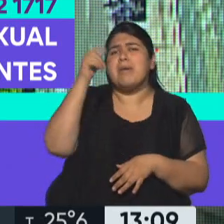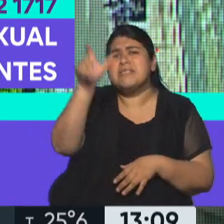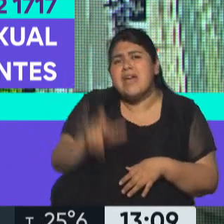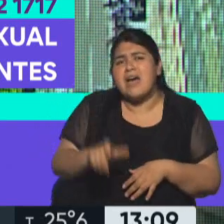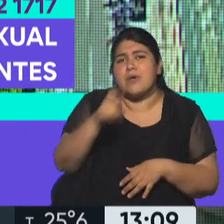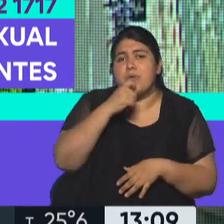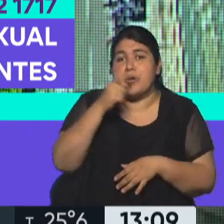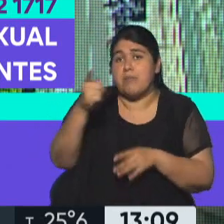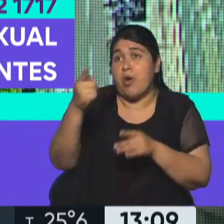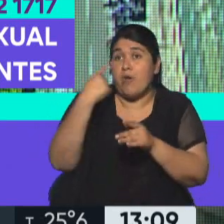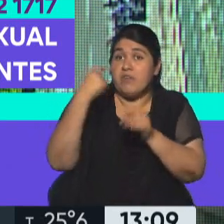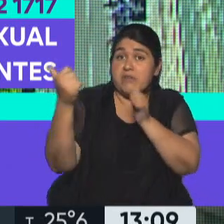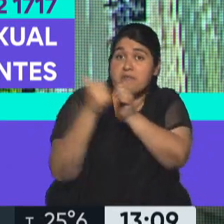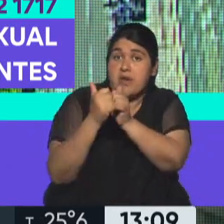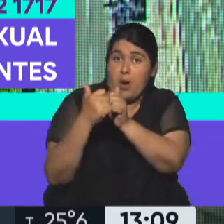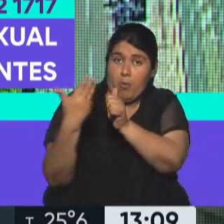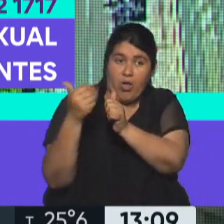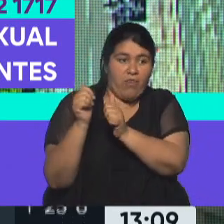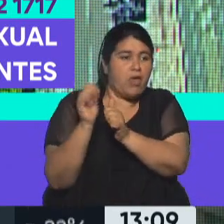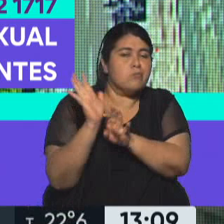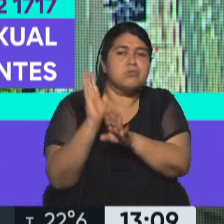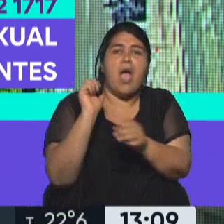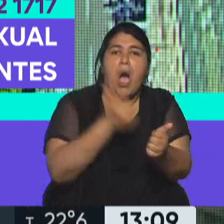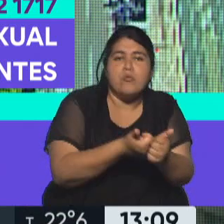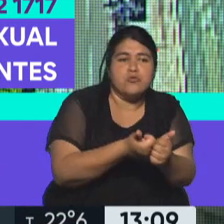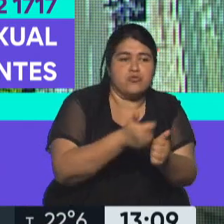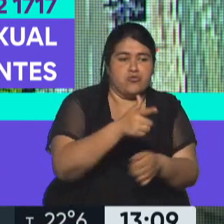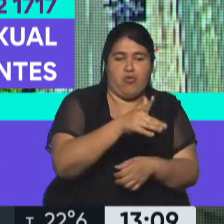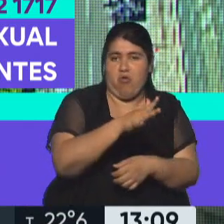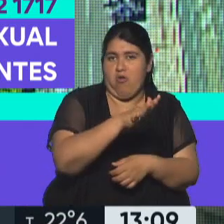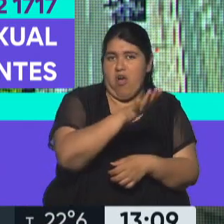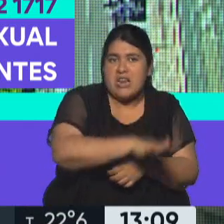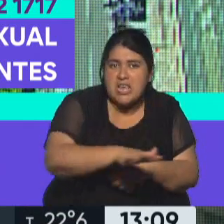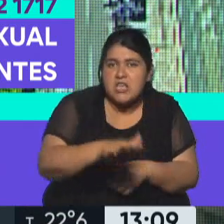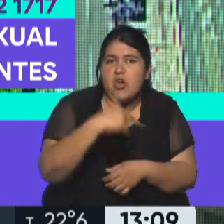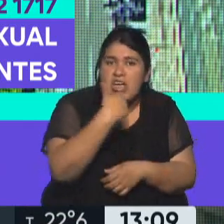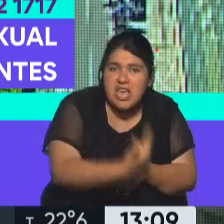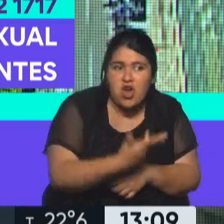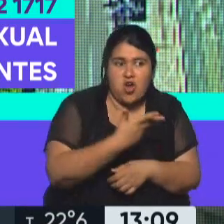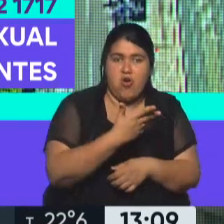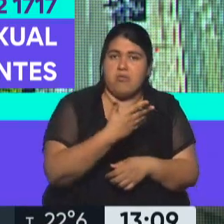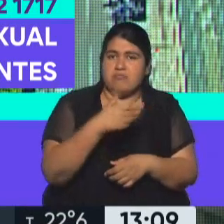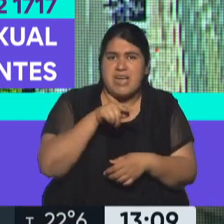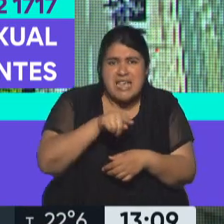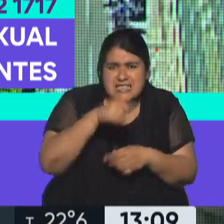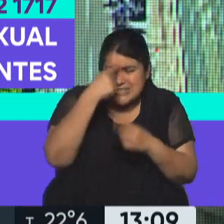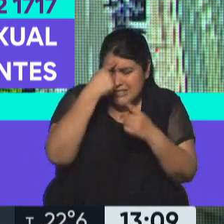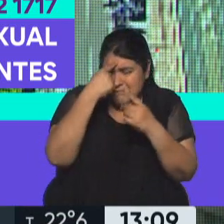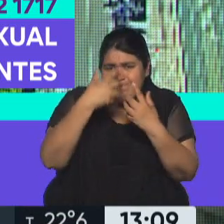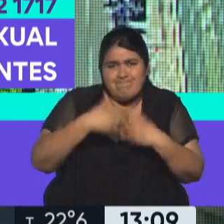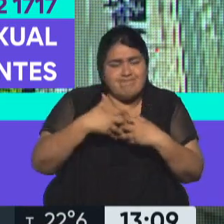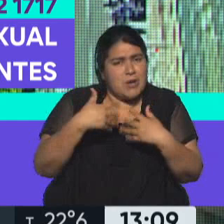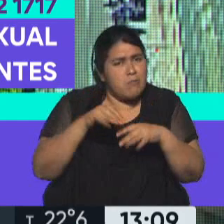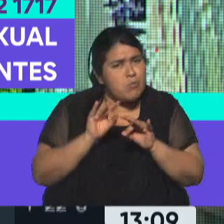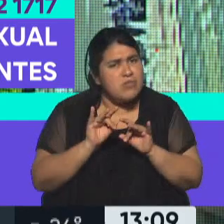con vos puede abusar de su propio hijo y de tu hijo es algo que es incomprensible. O sea, cuesta mucho elaborar ese proceso, ¿no? Es muy